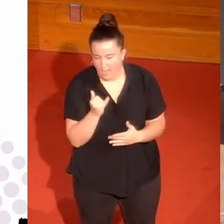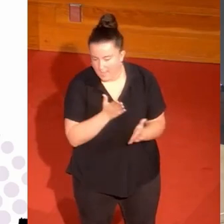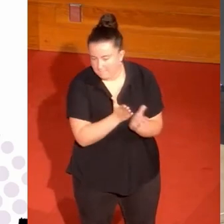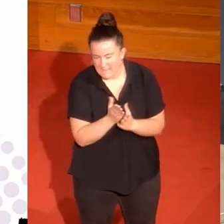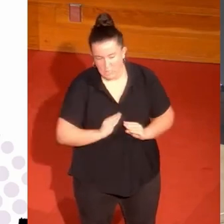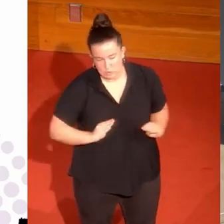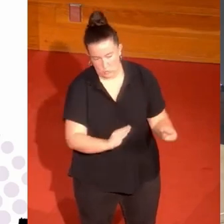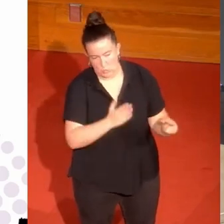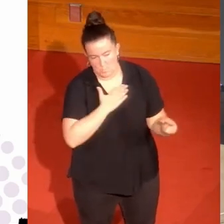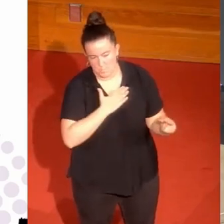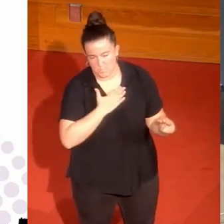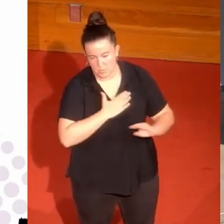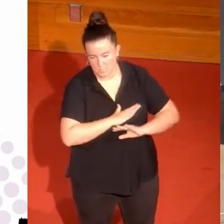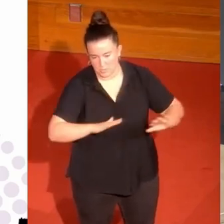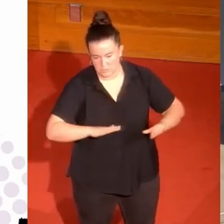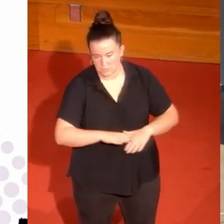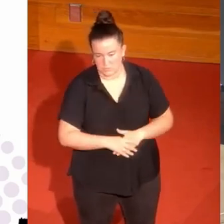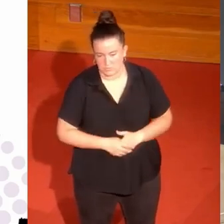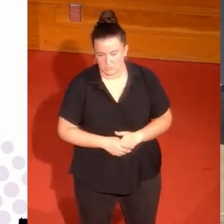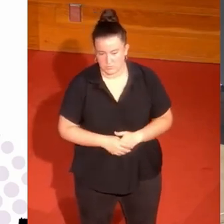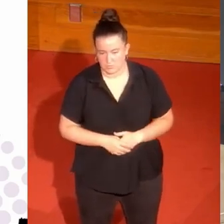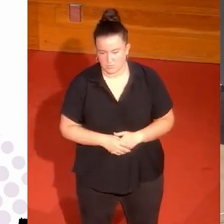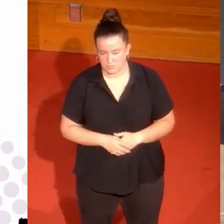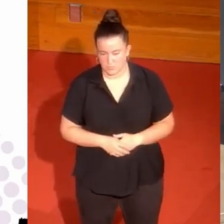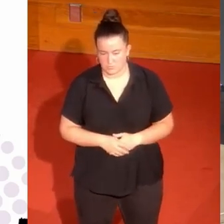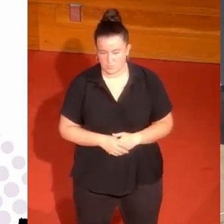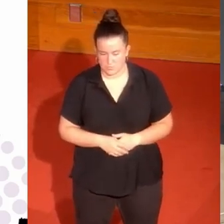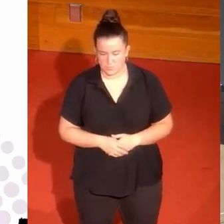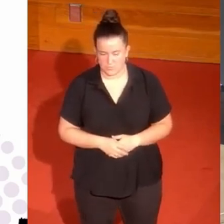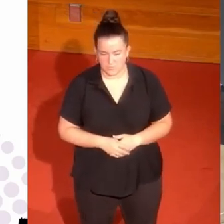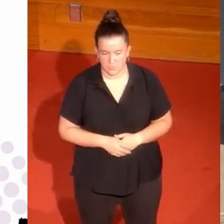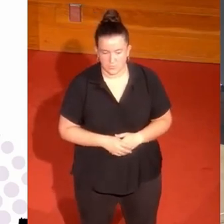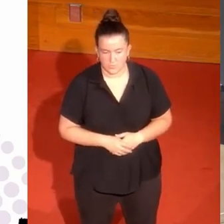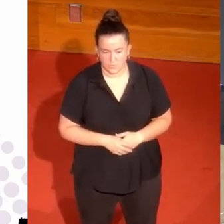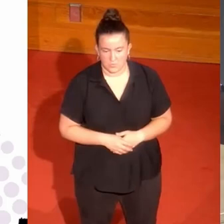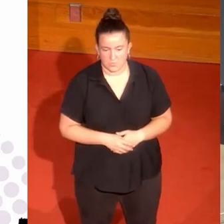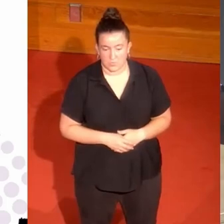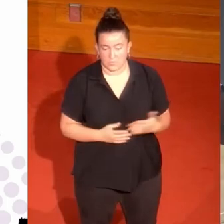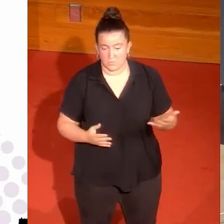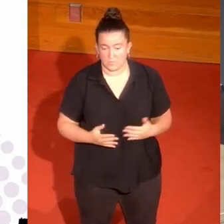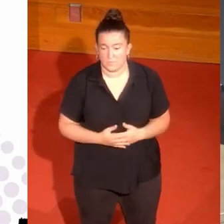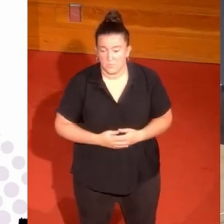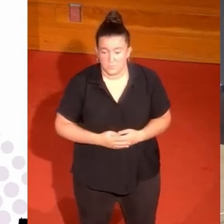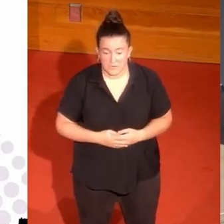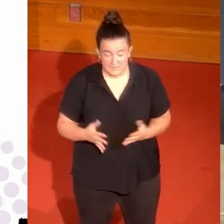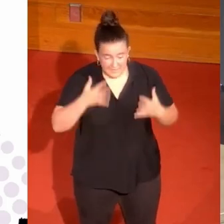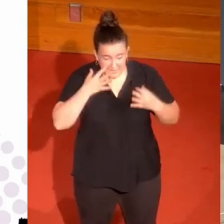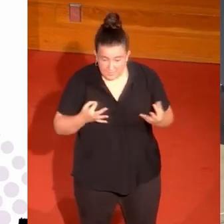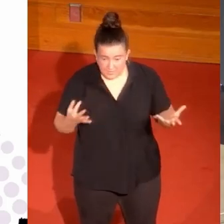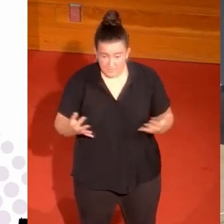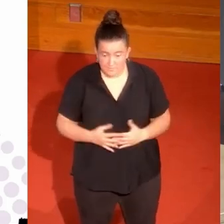y ahora va a estrenar su propia serie en en la red de lo más que en x le basta x